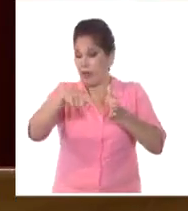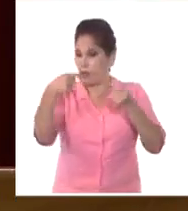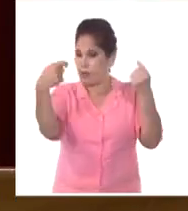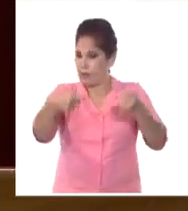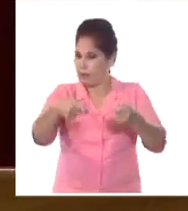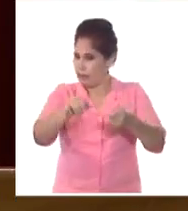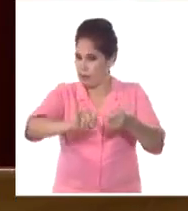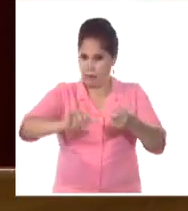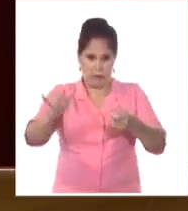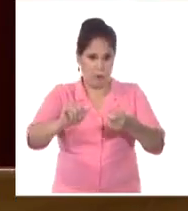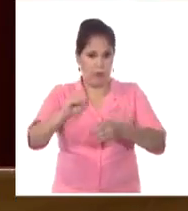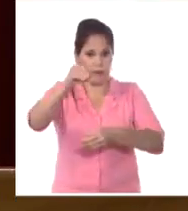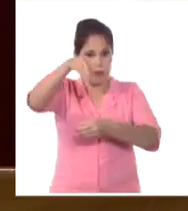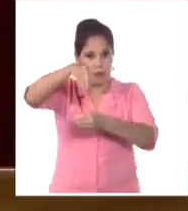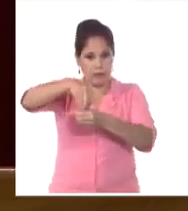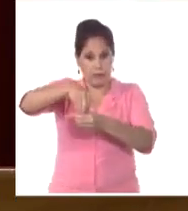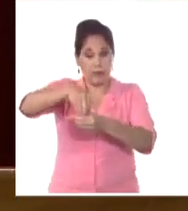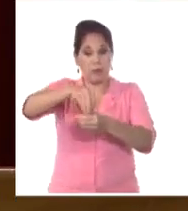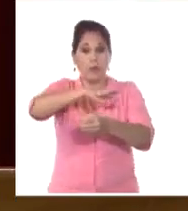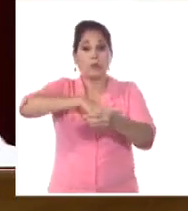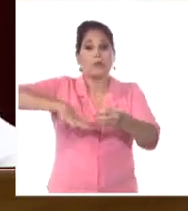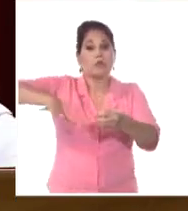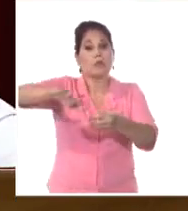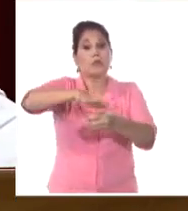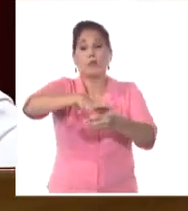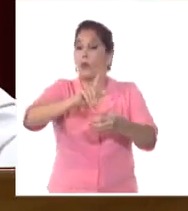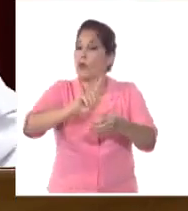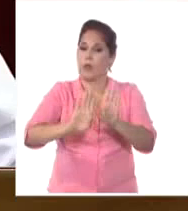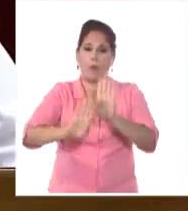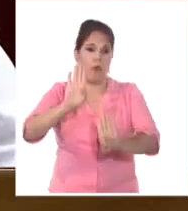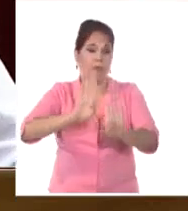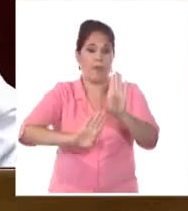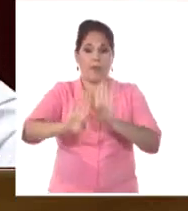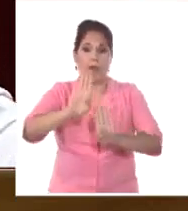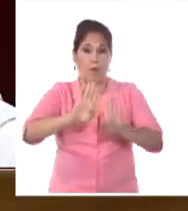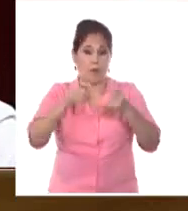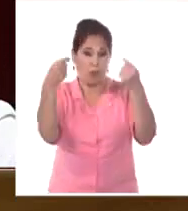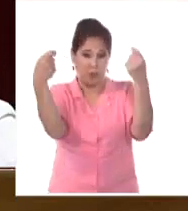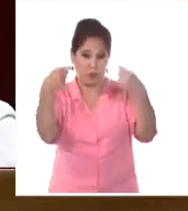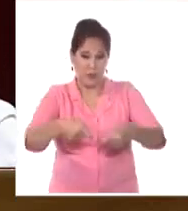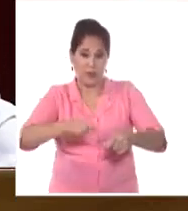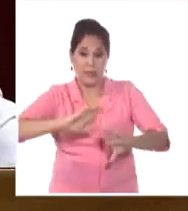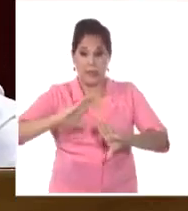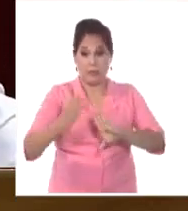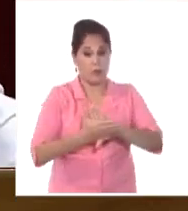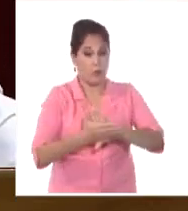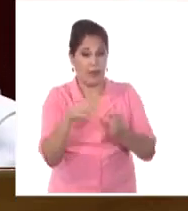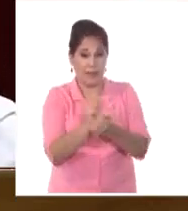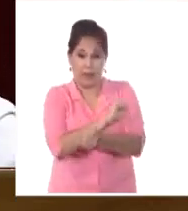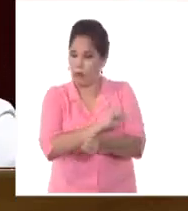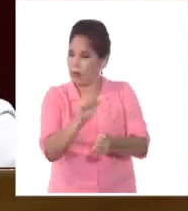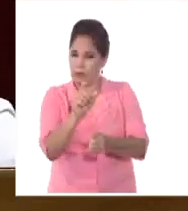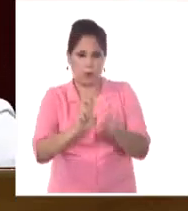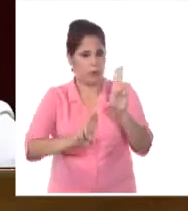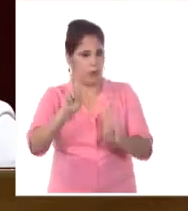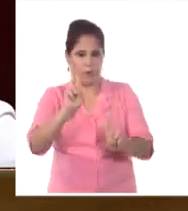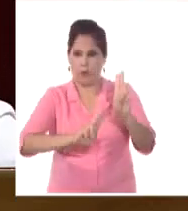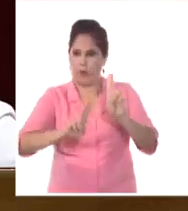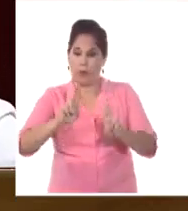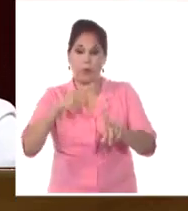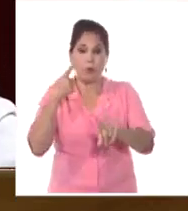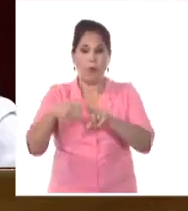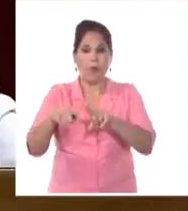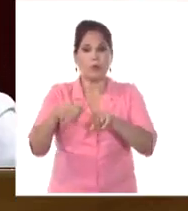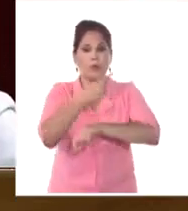autodeterminación, la integridad territorial y el rechazo al terrorismo y la imposición de sanciones económicas por parte de potencias